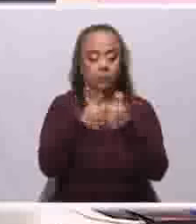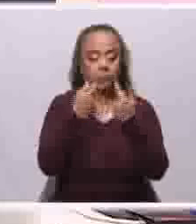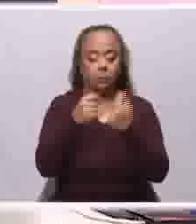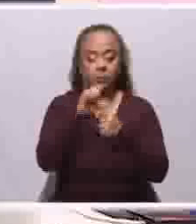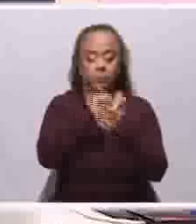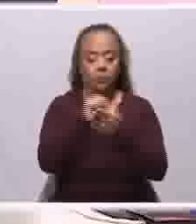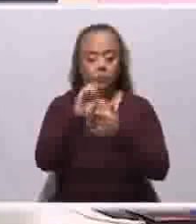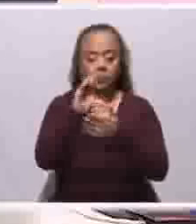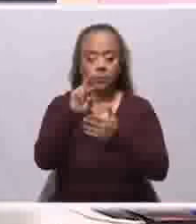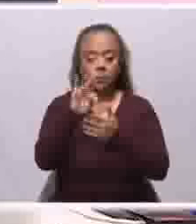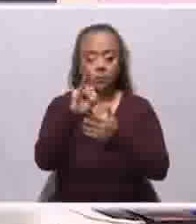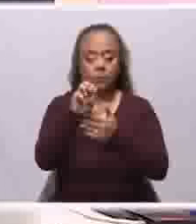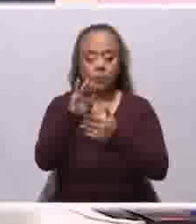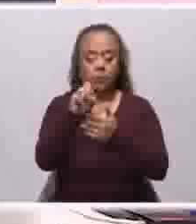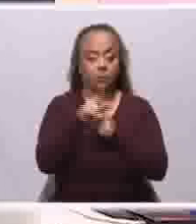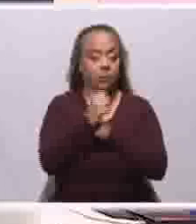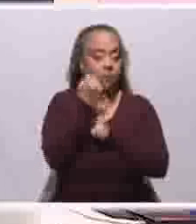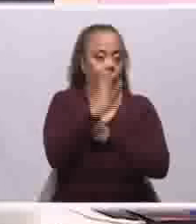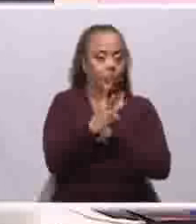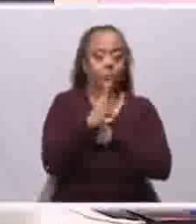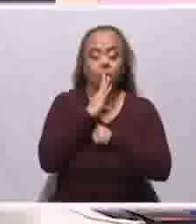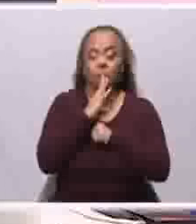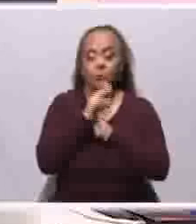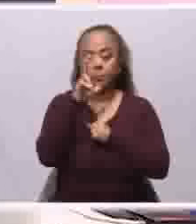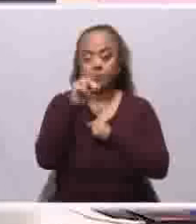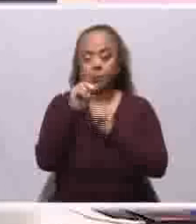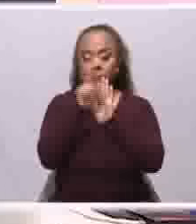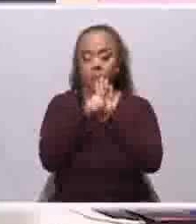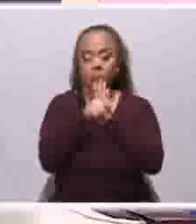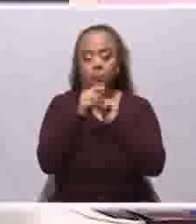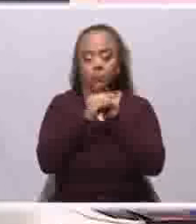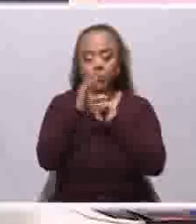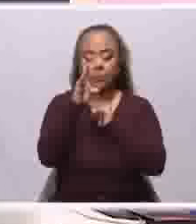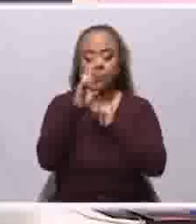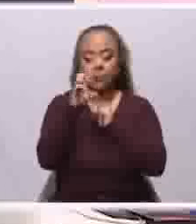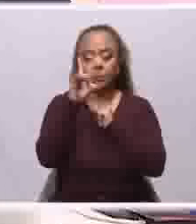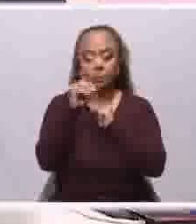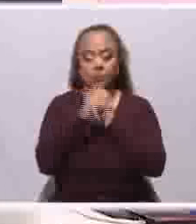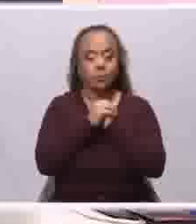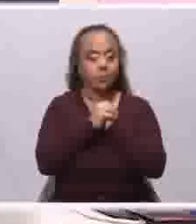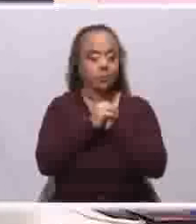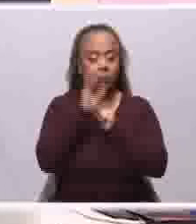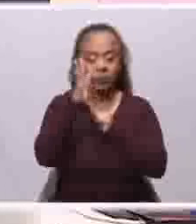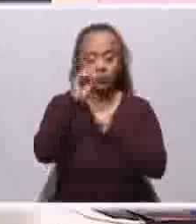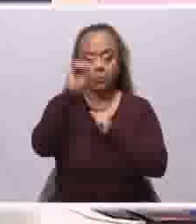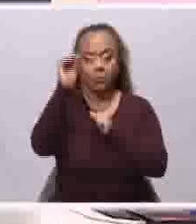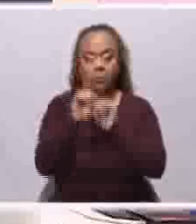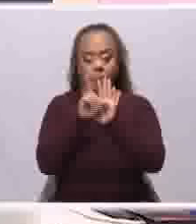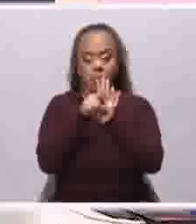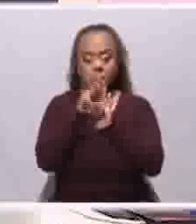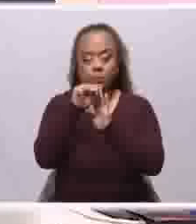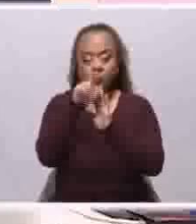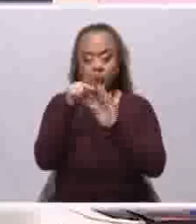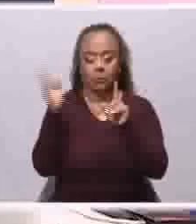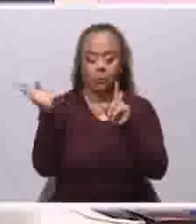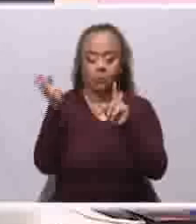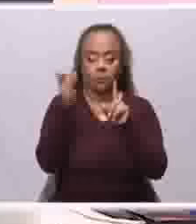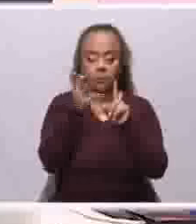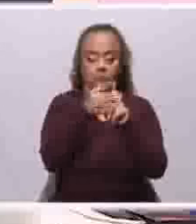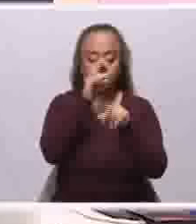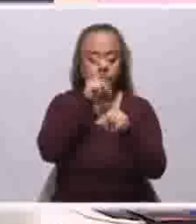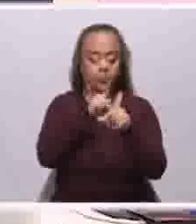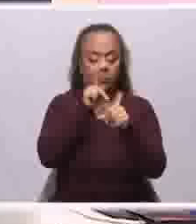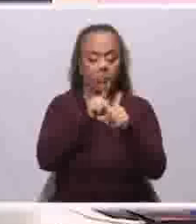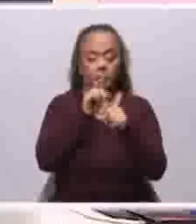Granada 16 hablamos de 30 minutos de 720 el 4% de los minutos de marzo para acá la participación de